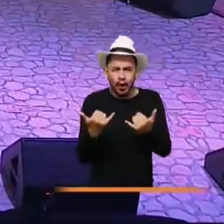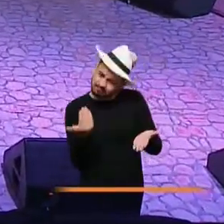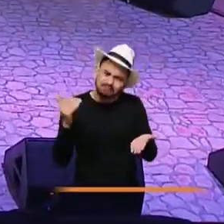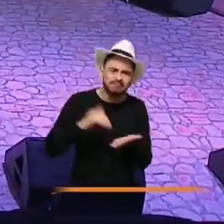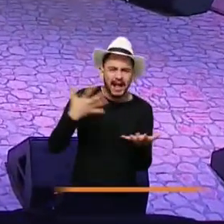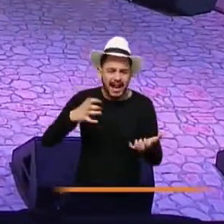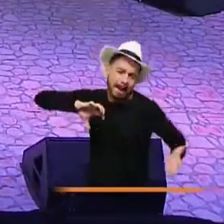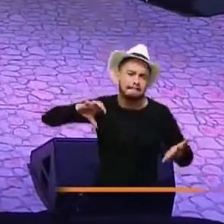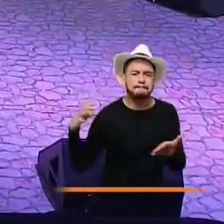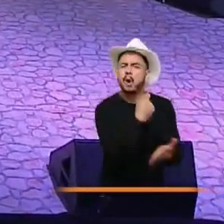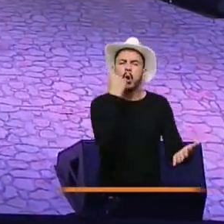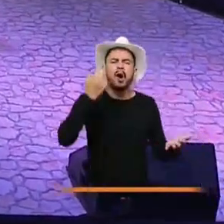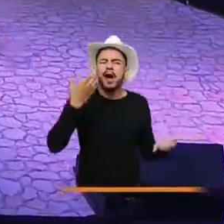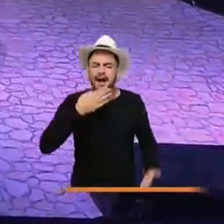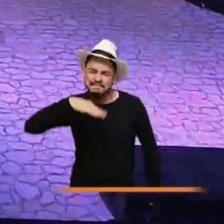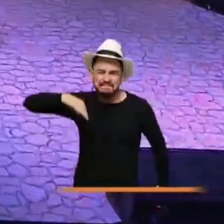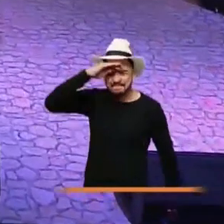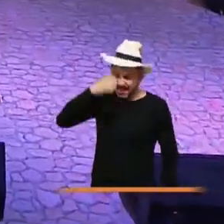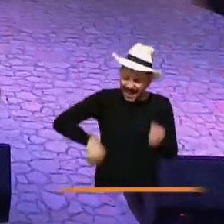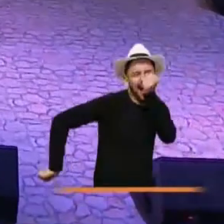de nuevo a mí medellín